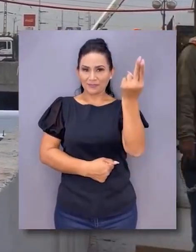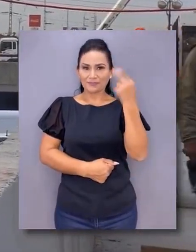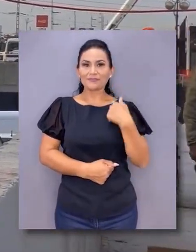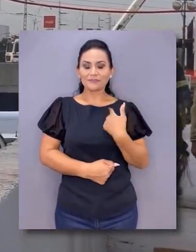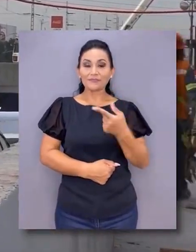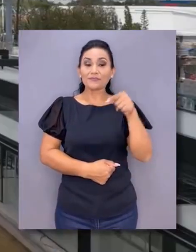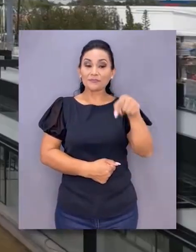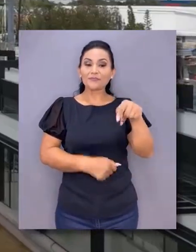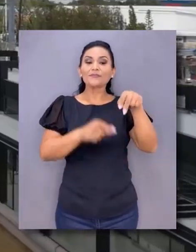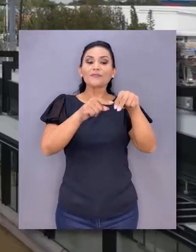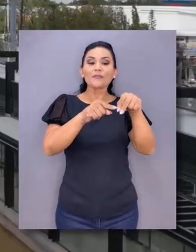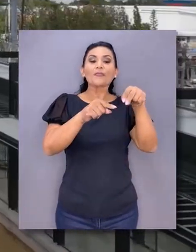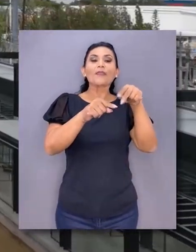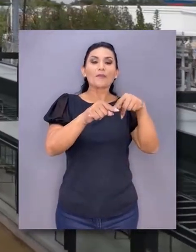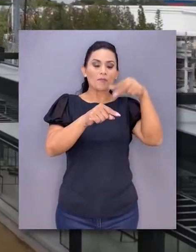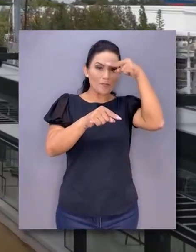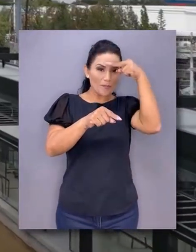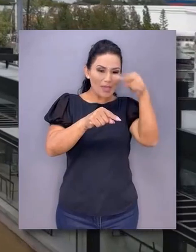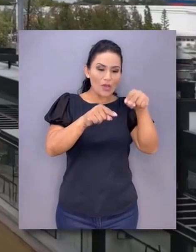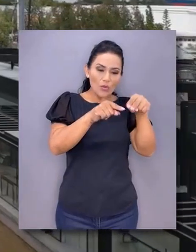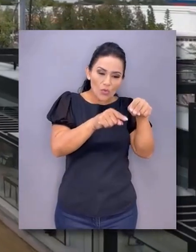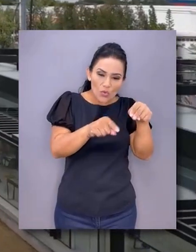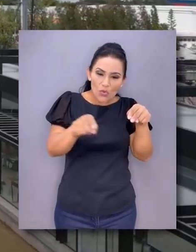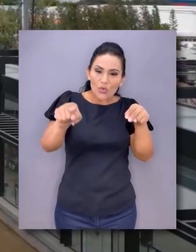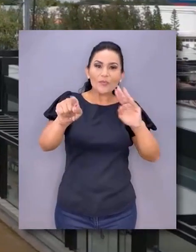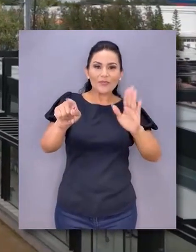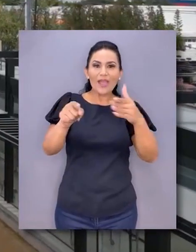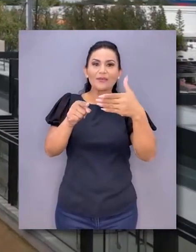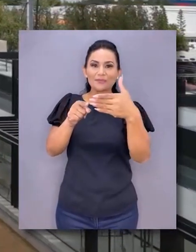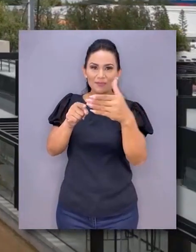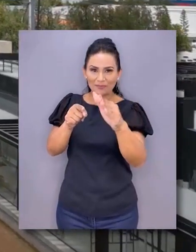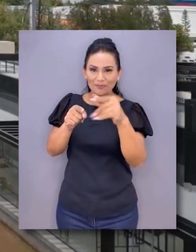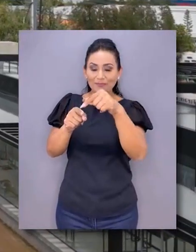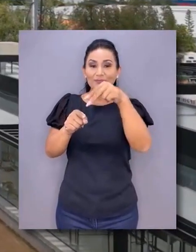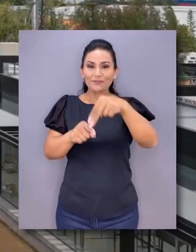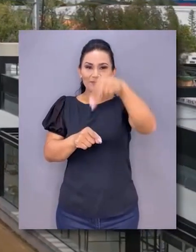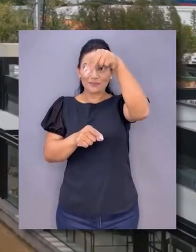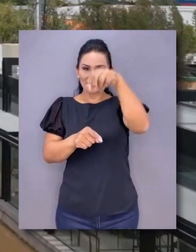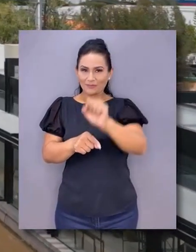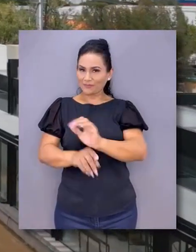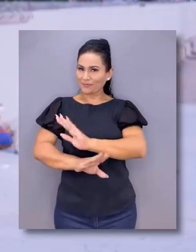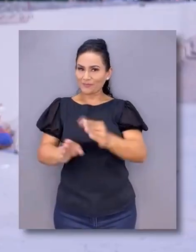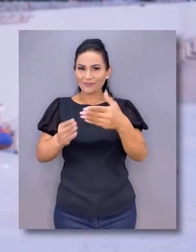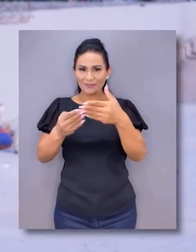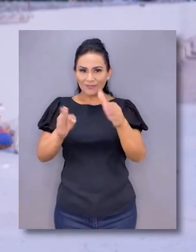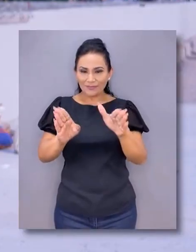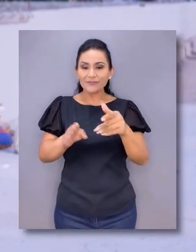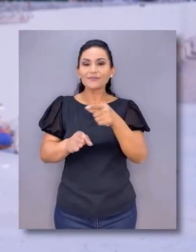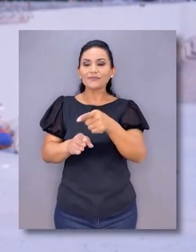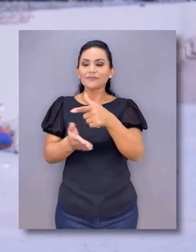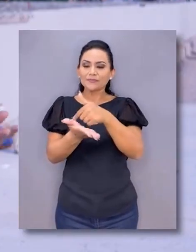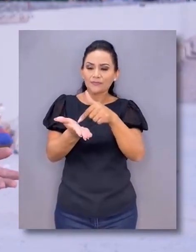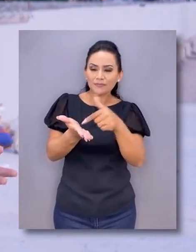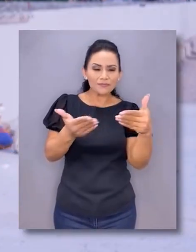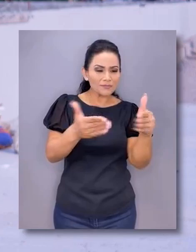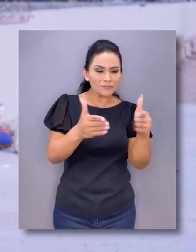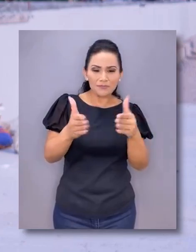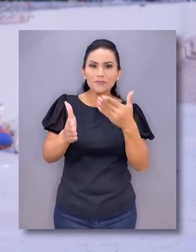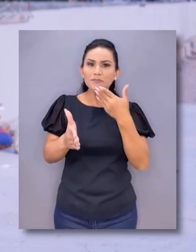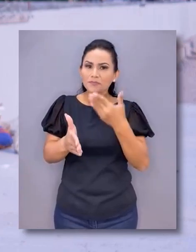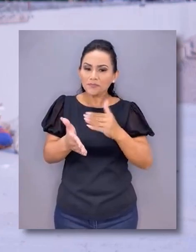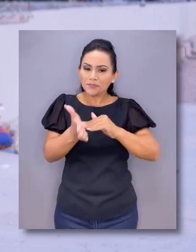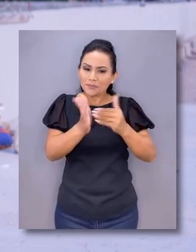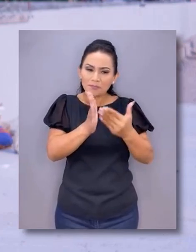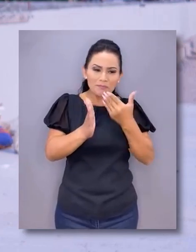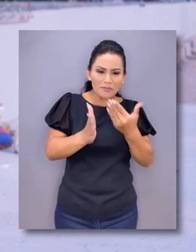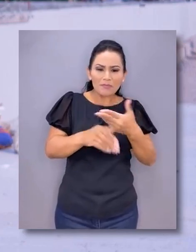Avenida Universidad en sentido a la Ciudad de México, es decir, de norte a sur. Estas aperturas estratégicas